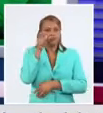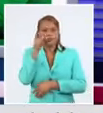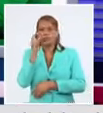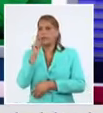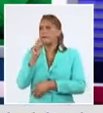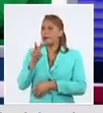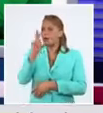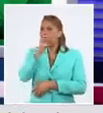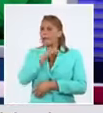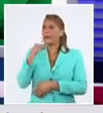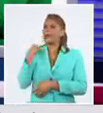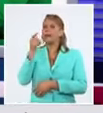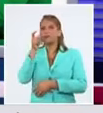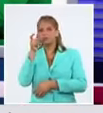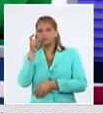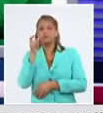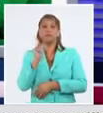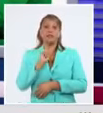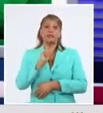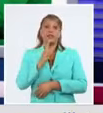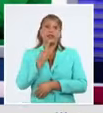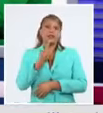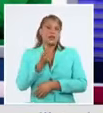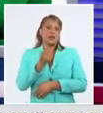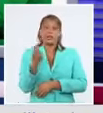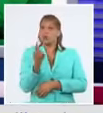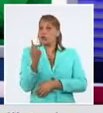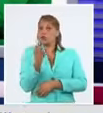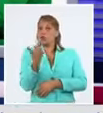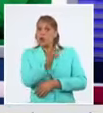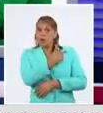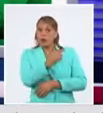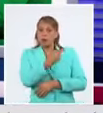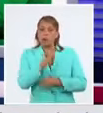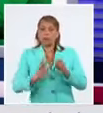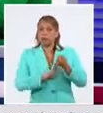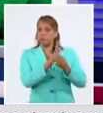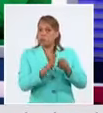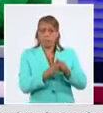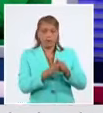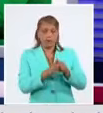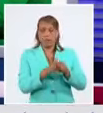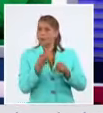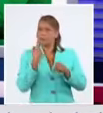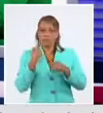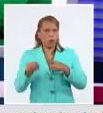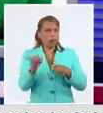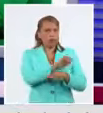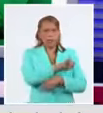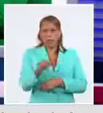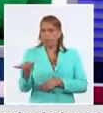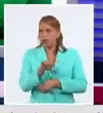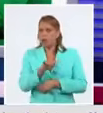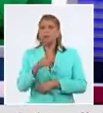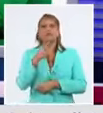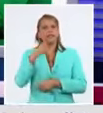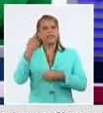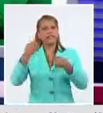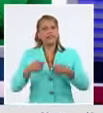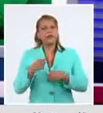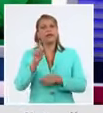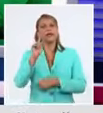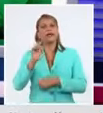vacunas, ya no solo las vacunas de COVID, también las vacunas, que restantes vacunas que se administran en el país, tienen